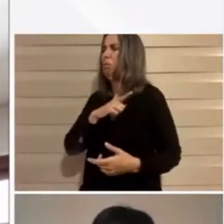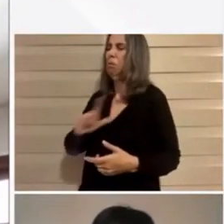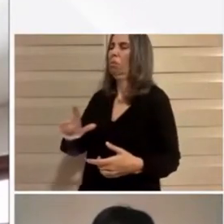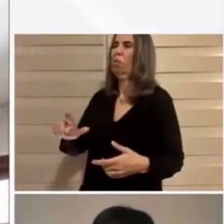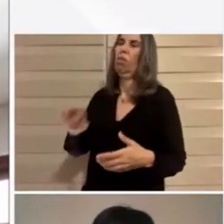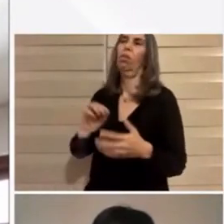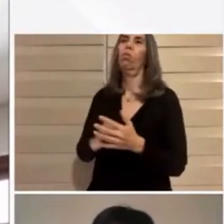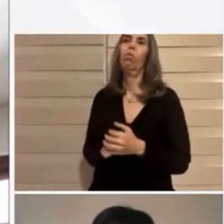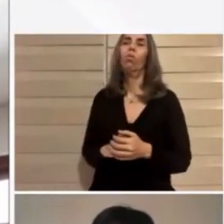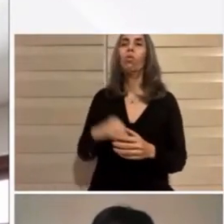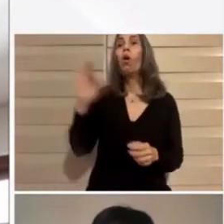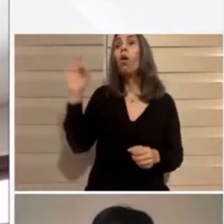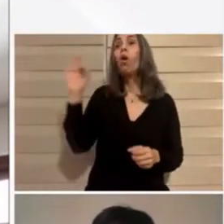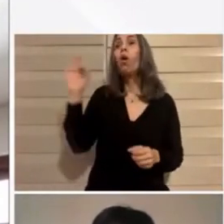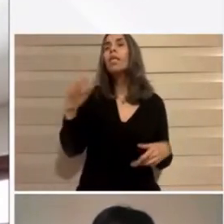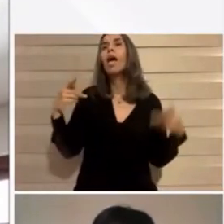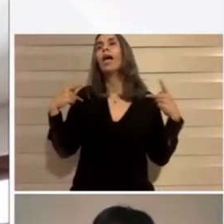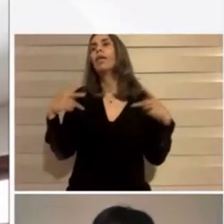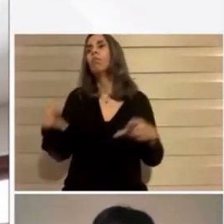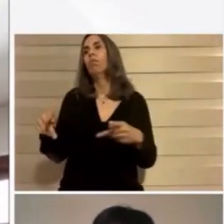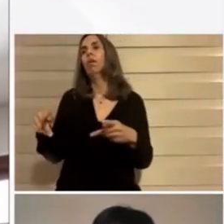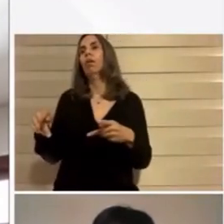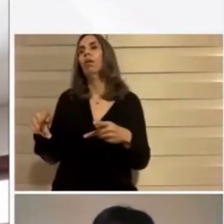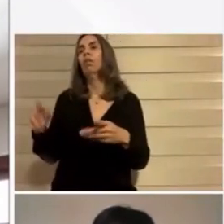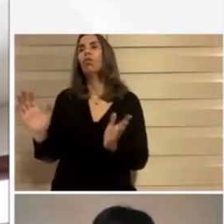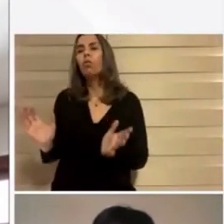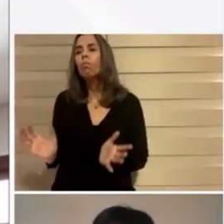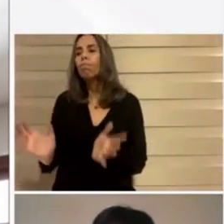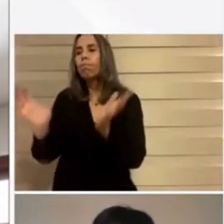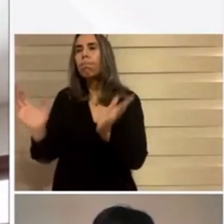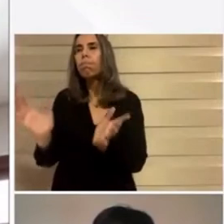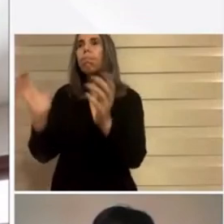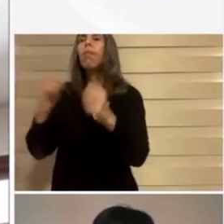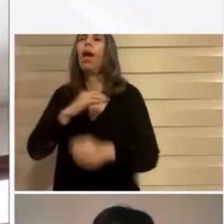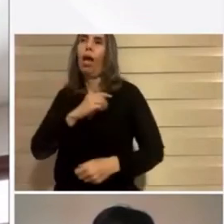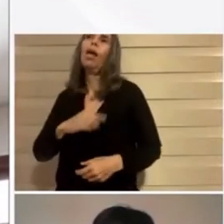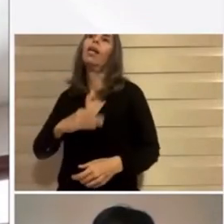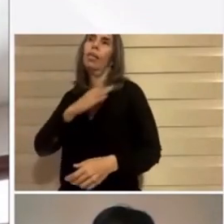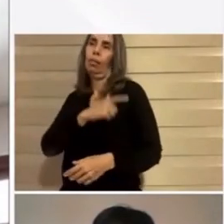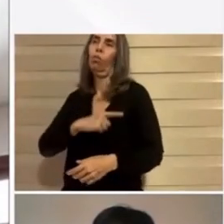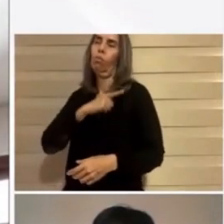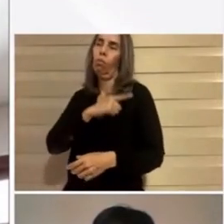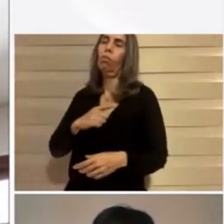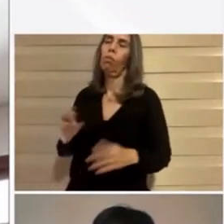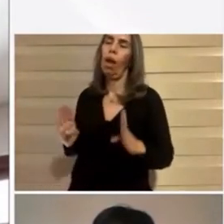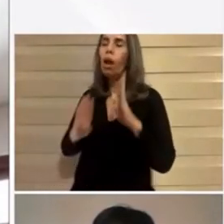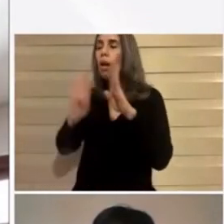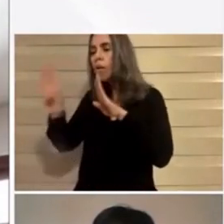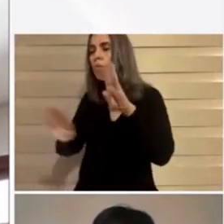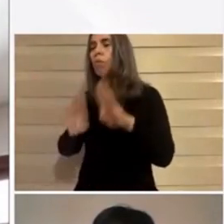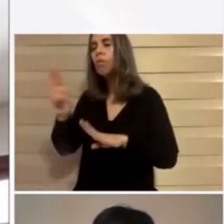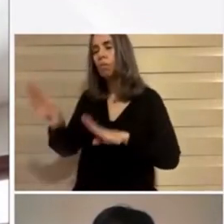el entusiasmo. Por eso es muy bonito ser maestro, porque uno puede contagiar su entusiasmo.